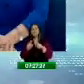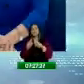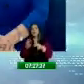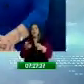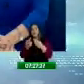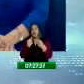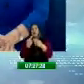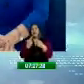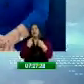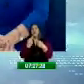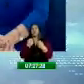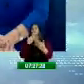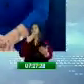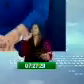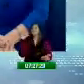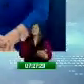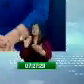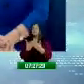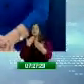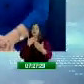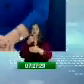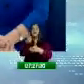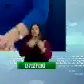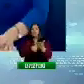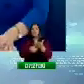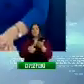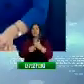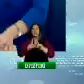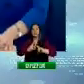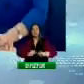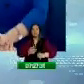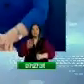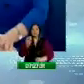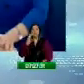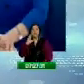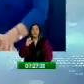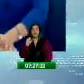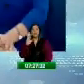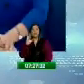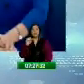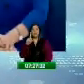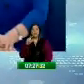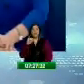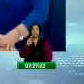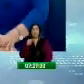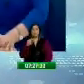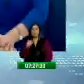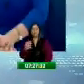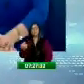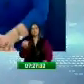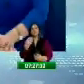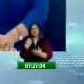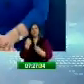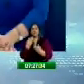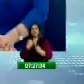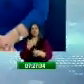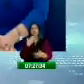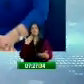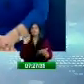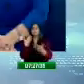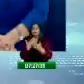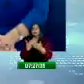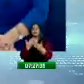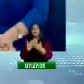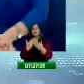Skype. Ha sido la intervención de la doctora Catalina Andramuño, ministra de Salud Pública, haciendo noticia y dándonos